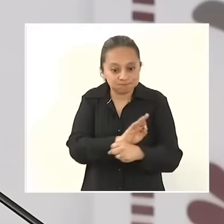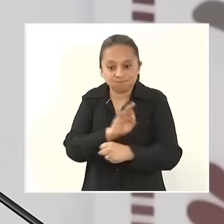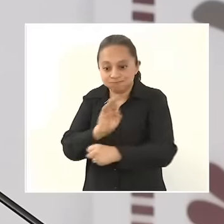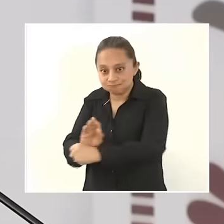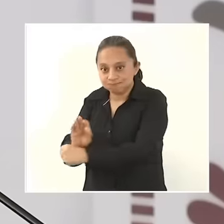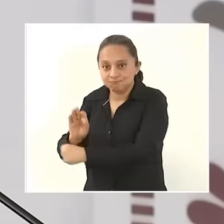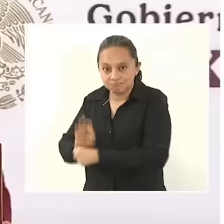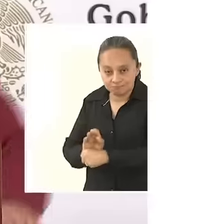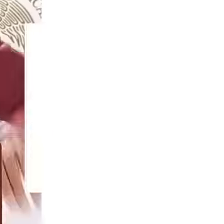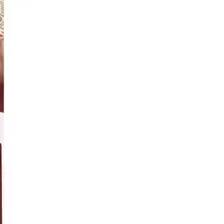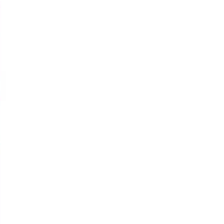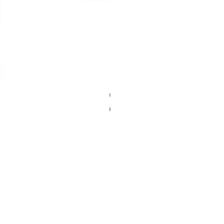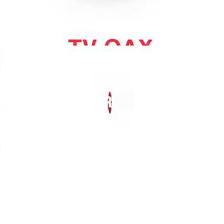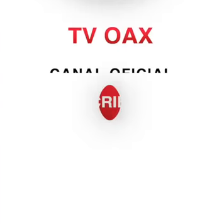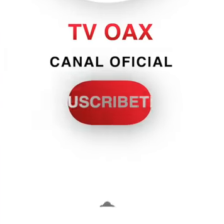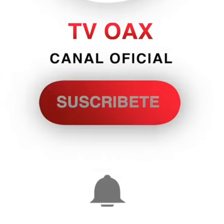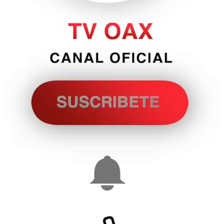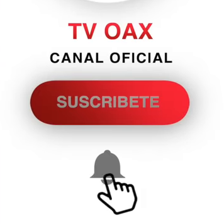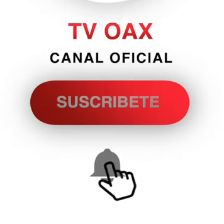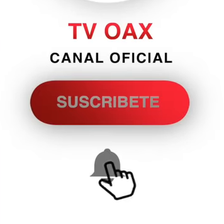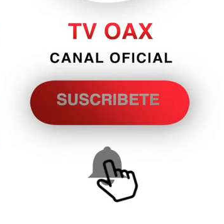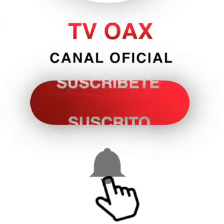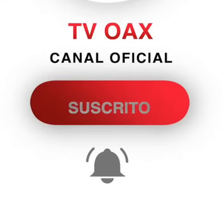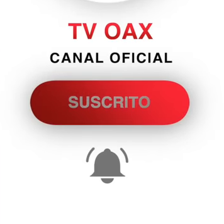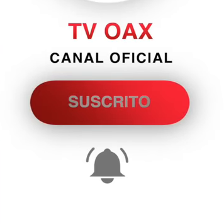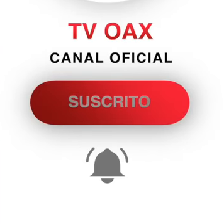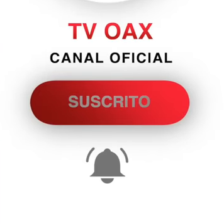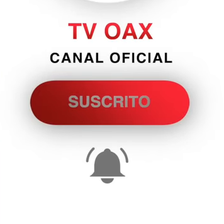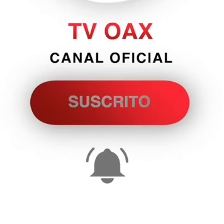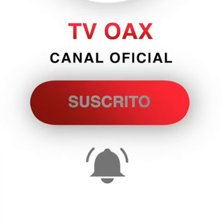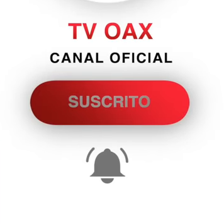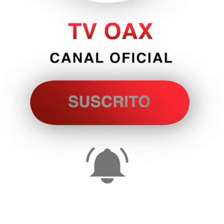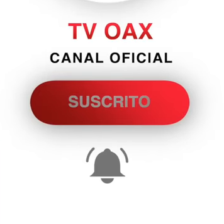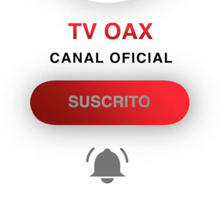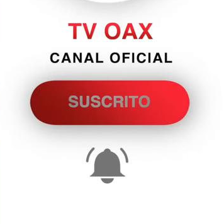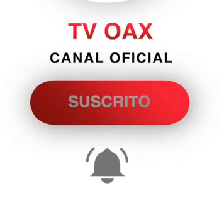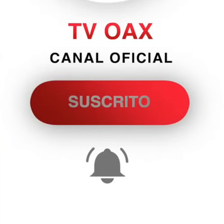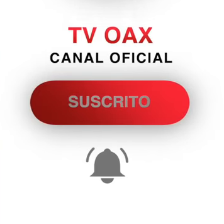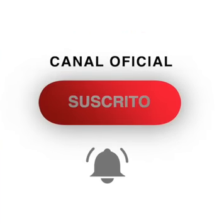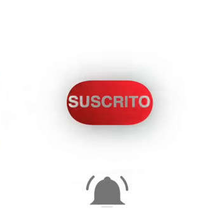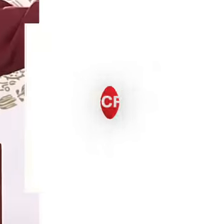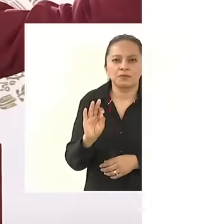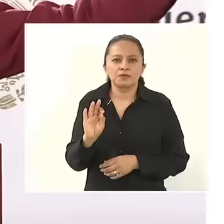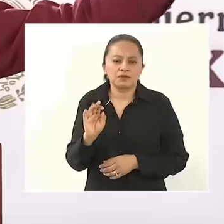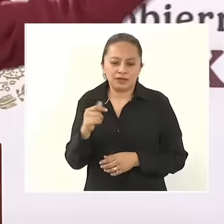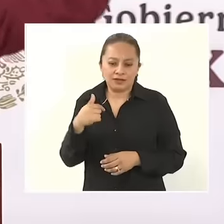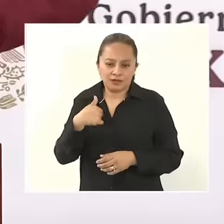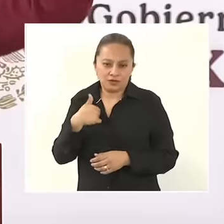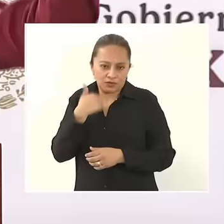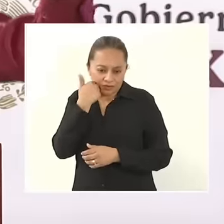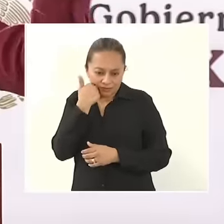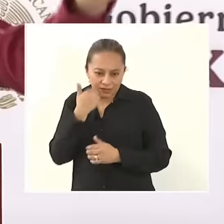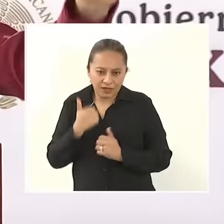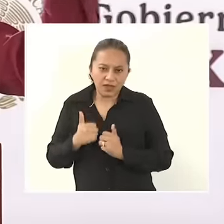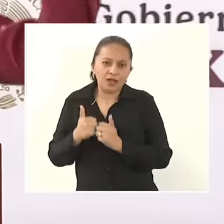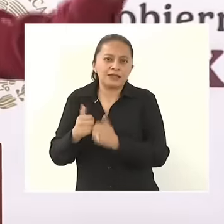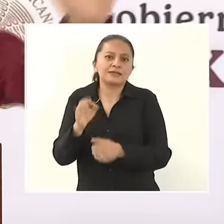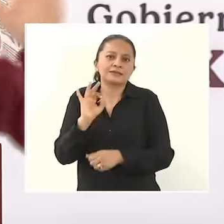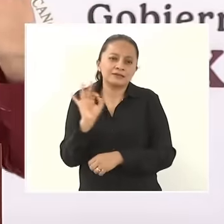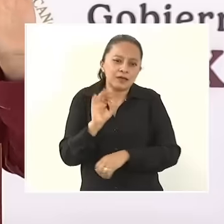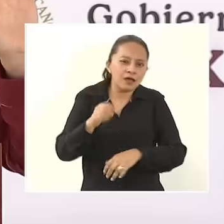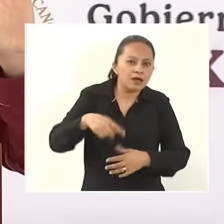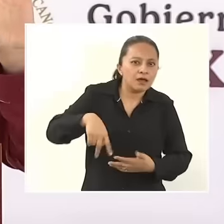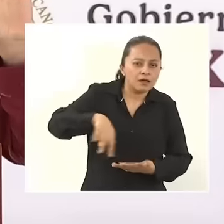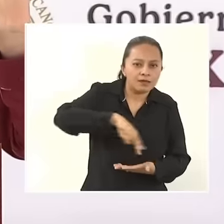México. Que las mujeres podemos ser lo que queramos ser. Podemos ser ingenieras con